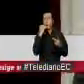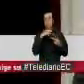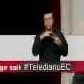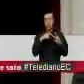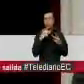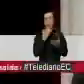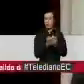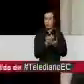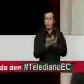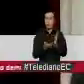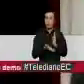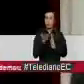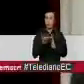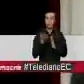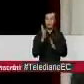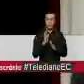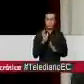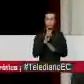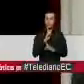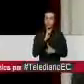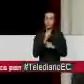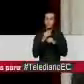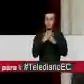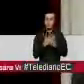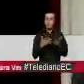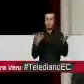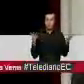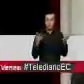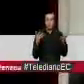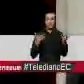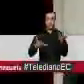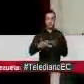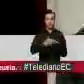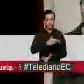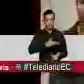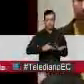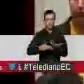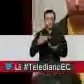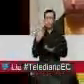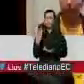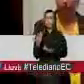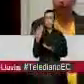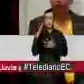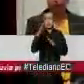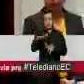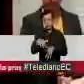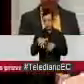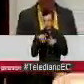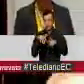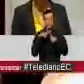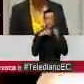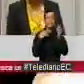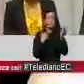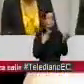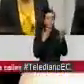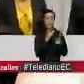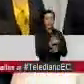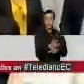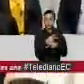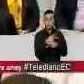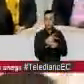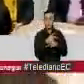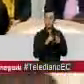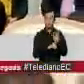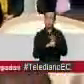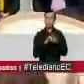la economía del país. Eso es lo que se ha resaltado aquí, este círculo que se desarrolla entre el sector agrícola y el sector productivo